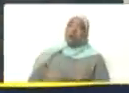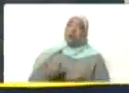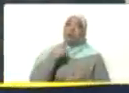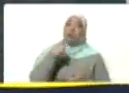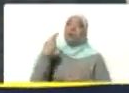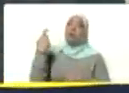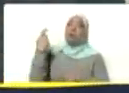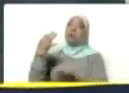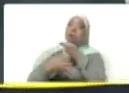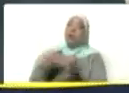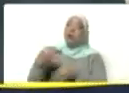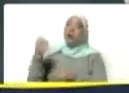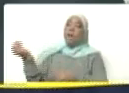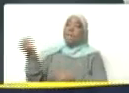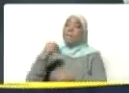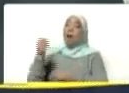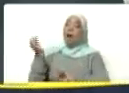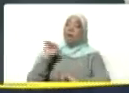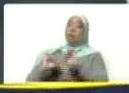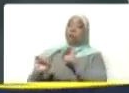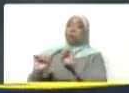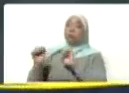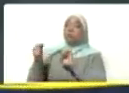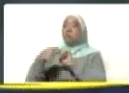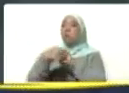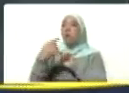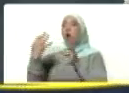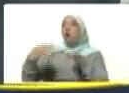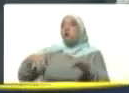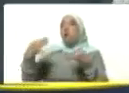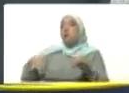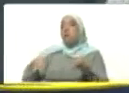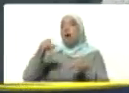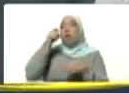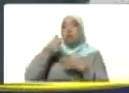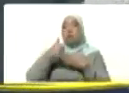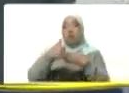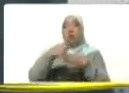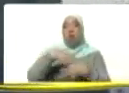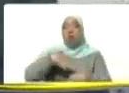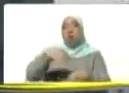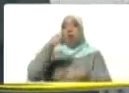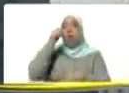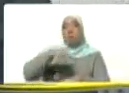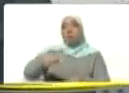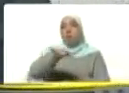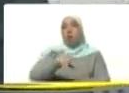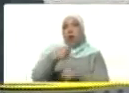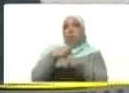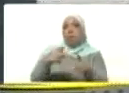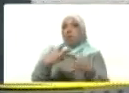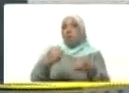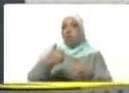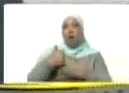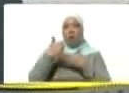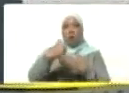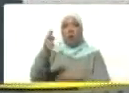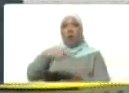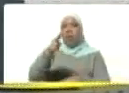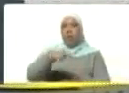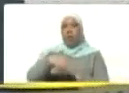interest, que enmascaran como algo que es de beneficio público o interés público. Imperialism is so